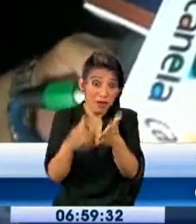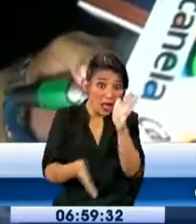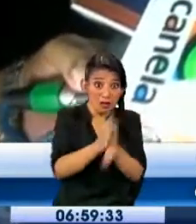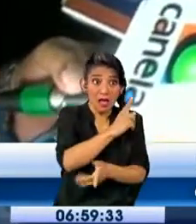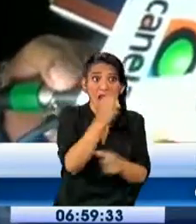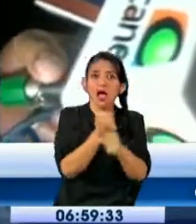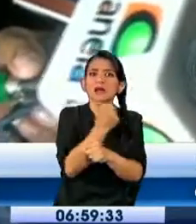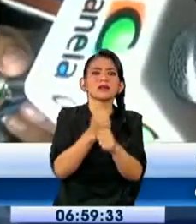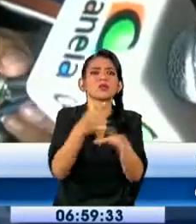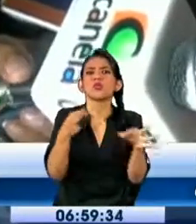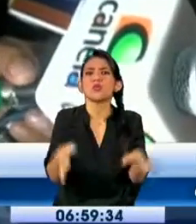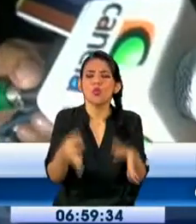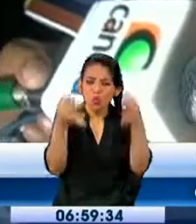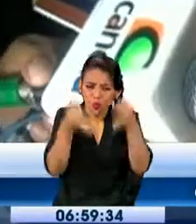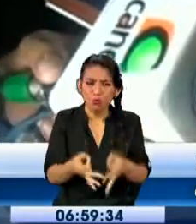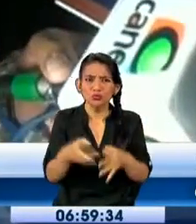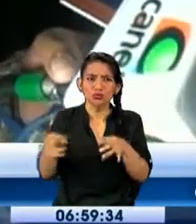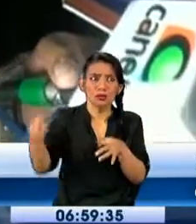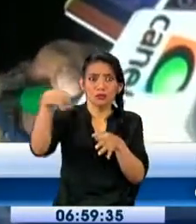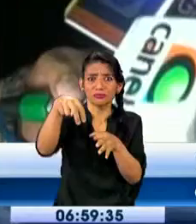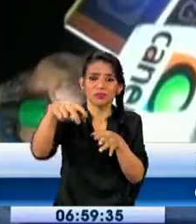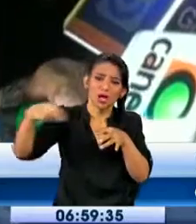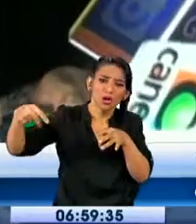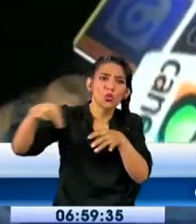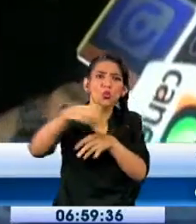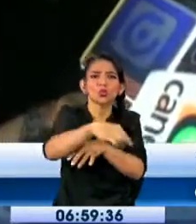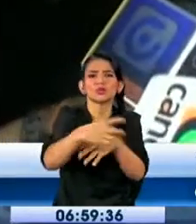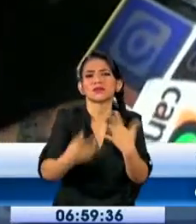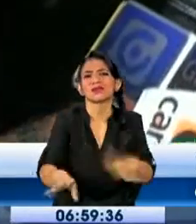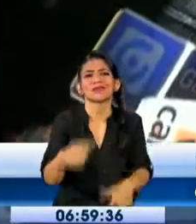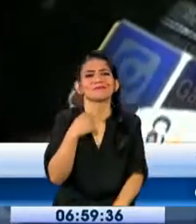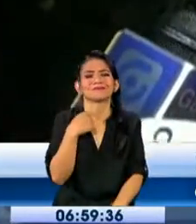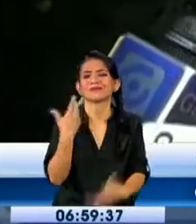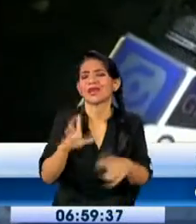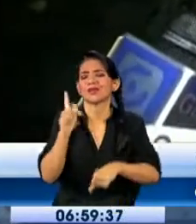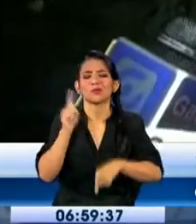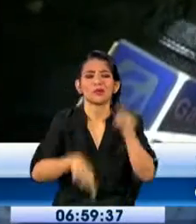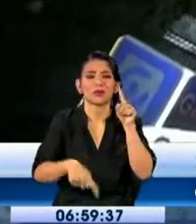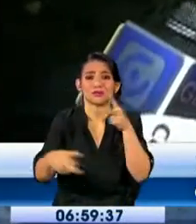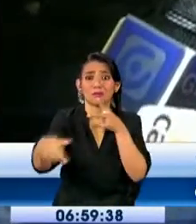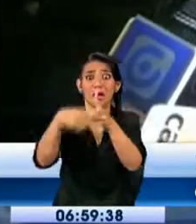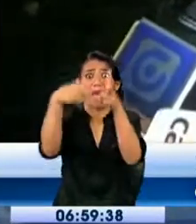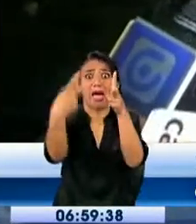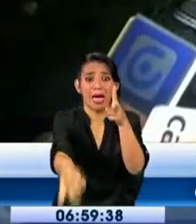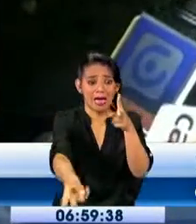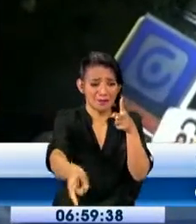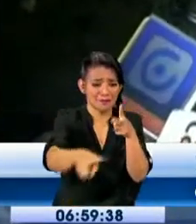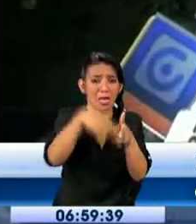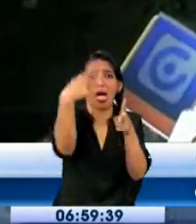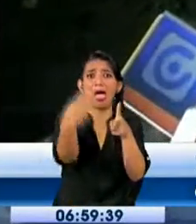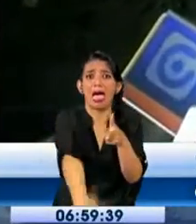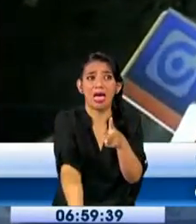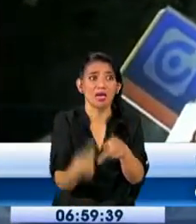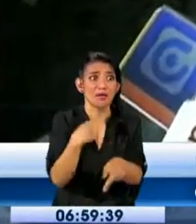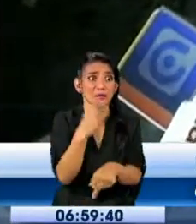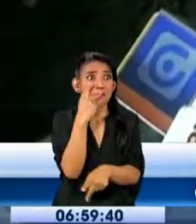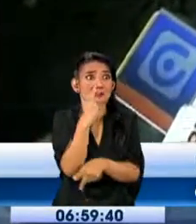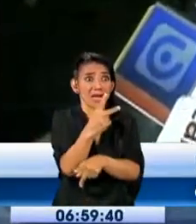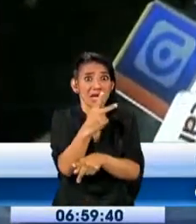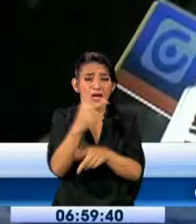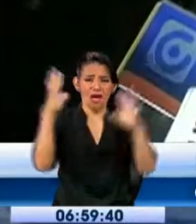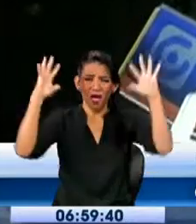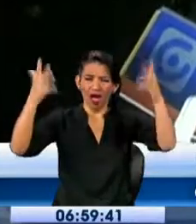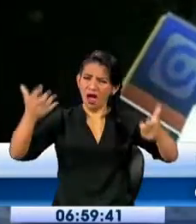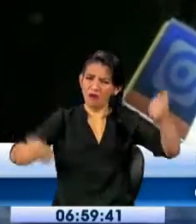así, ambulante. Y en eso es que ellas se cruzaron y ya no avanzaron a cruzar y ahí fue que les impactó el carro. Yo solo avancé a ver un